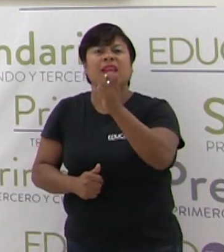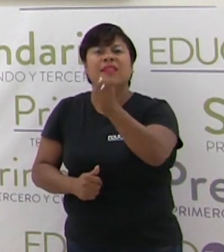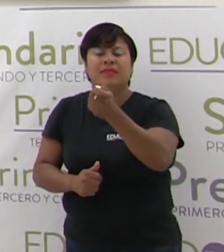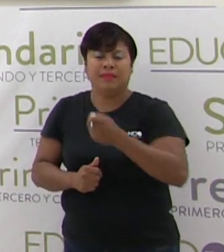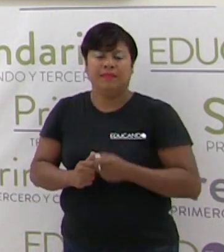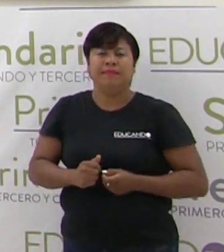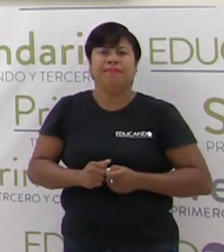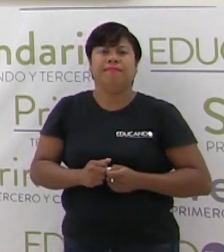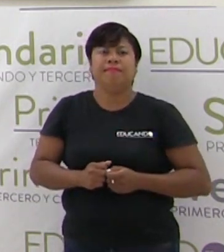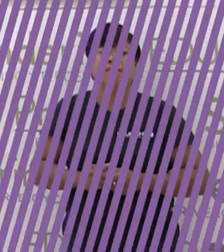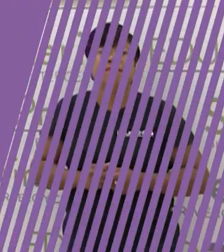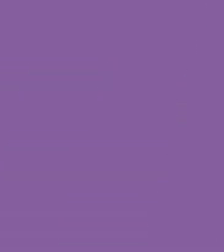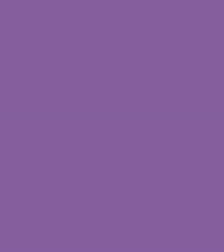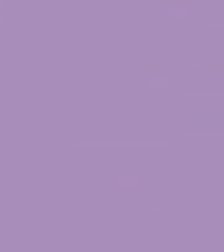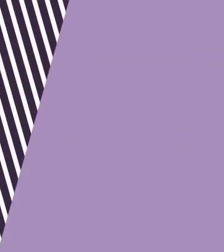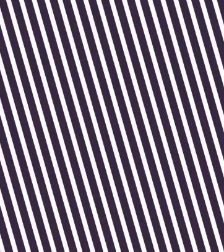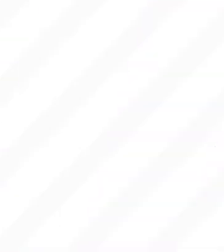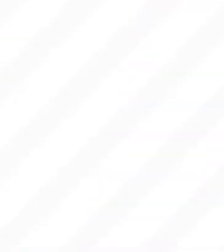esta.